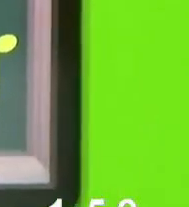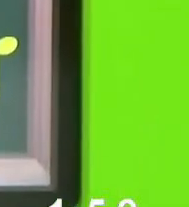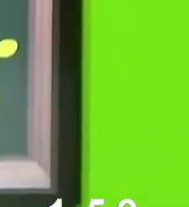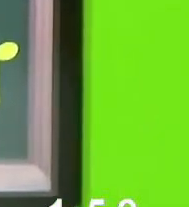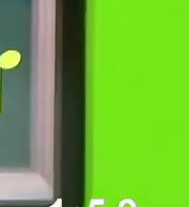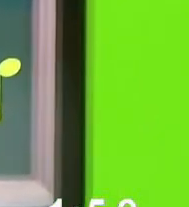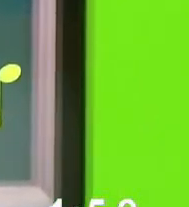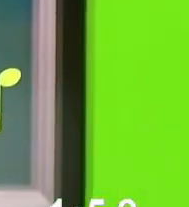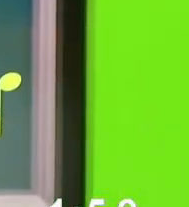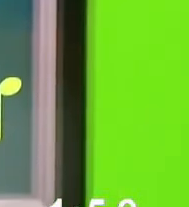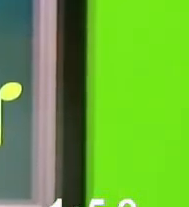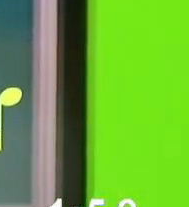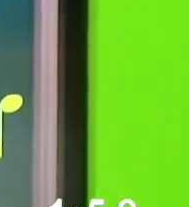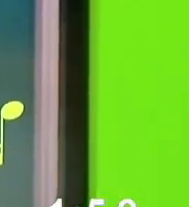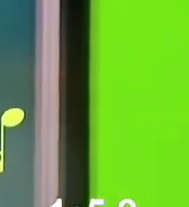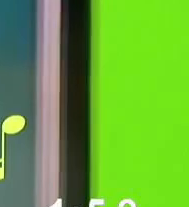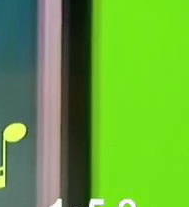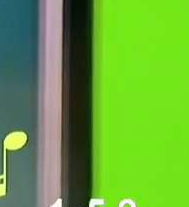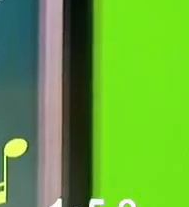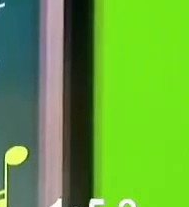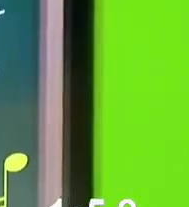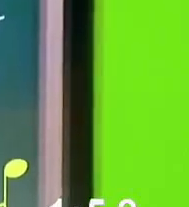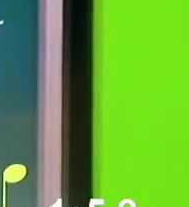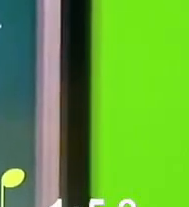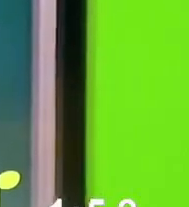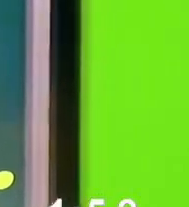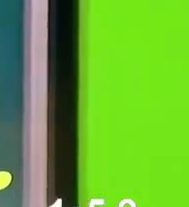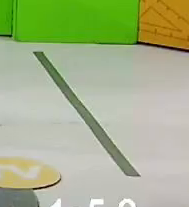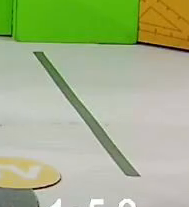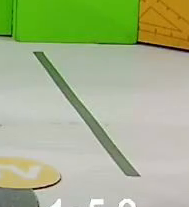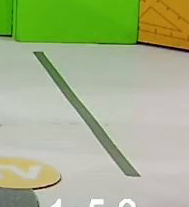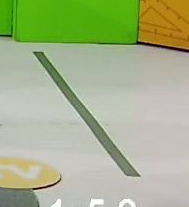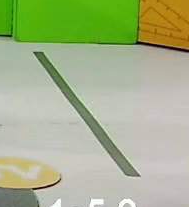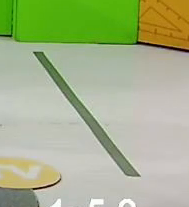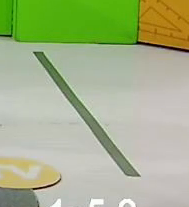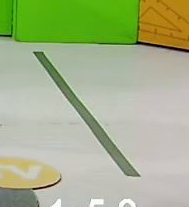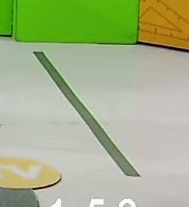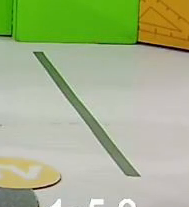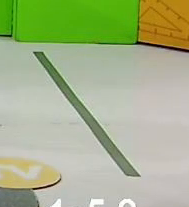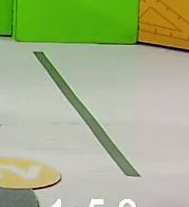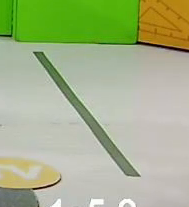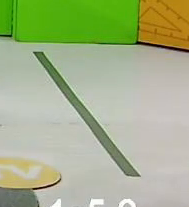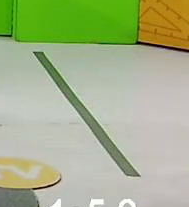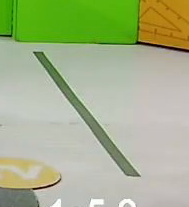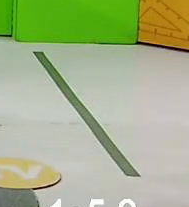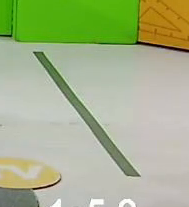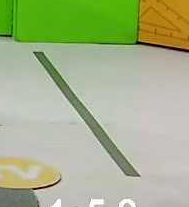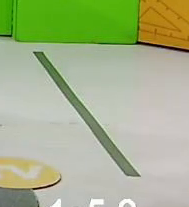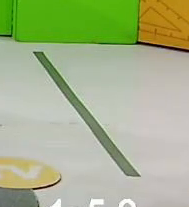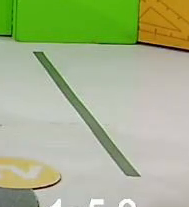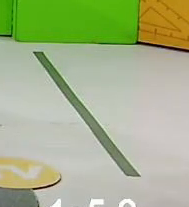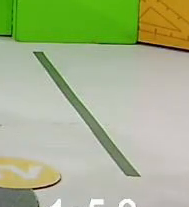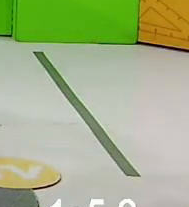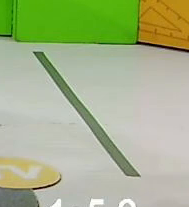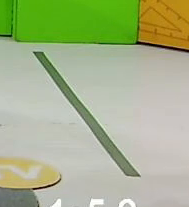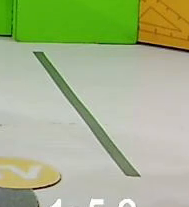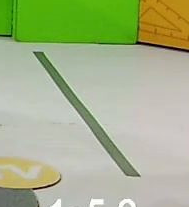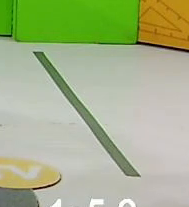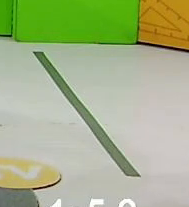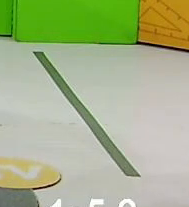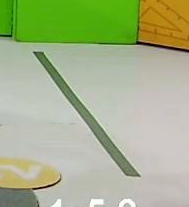que se pueda, vamos a tratar de alcanzar y de romper la pared que tenemos ahí, y al otro lado,